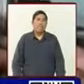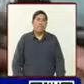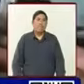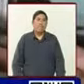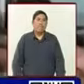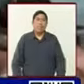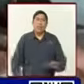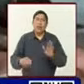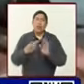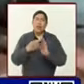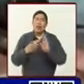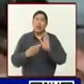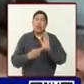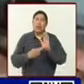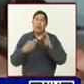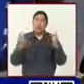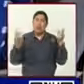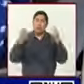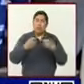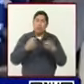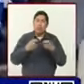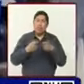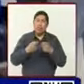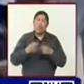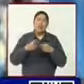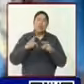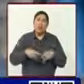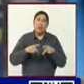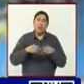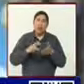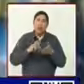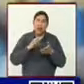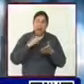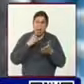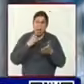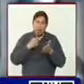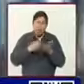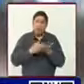La normativa de migración habla de expulsión.